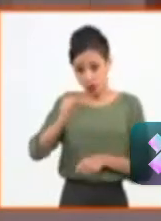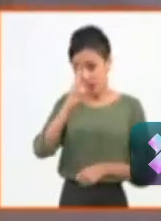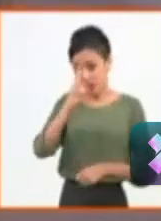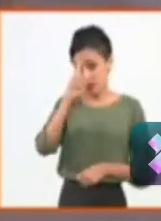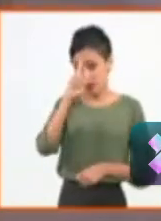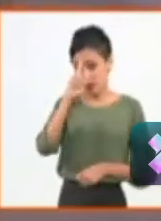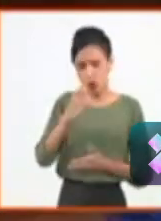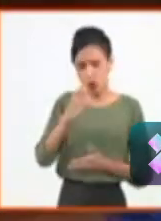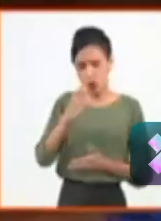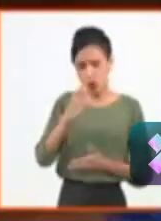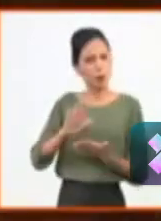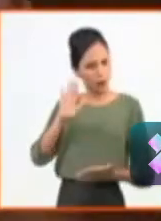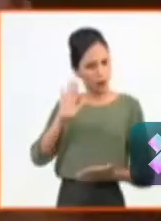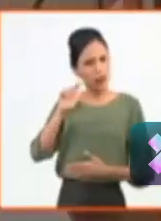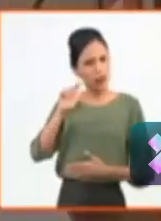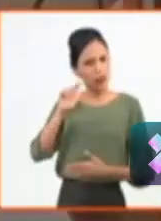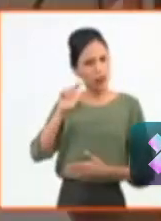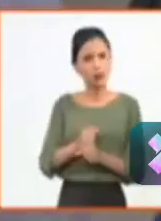le había dicho, voy.